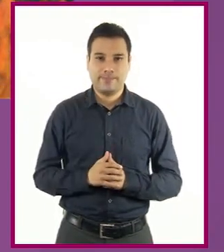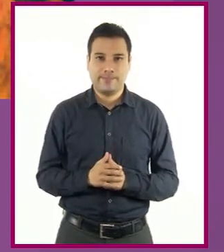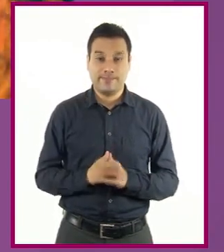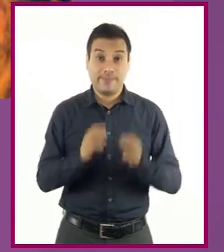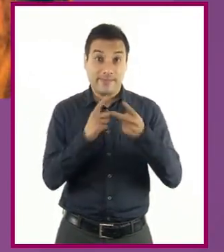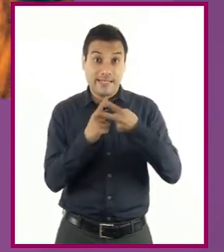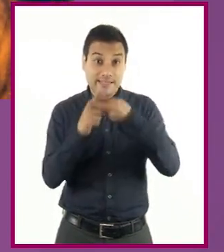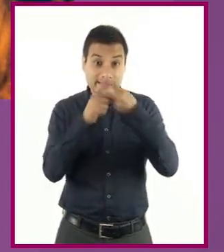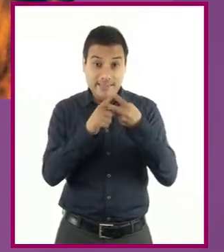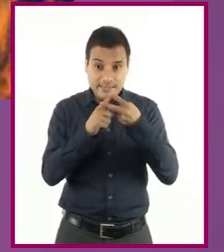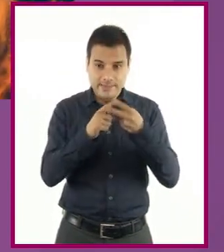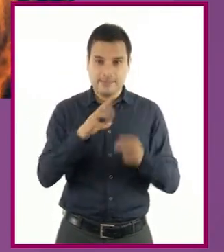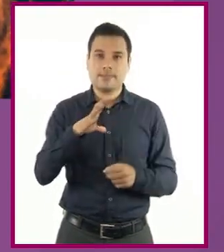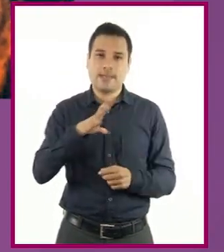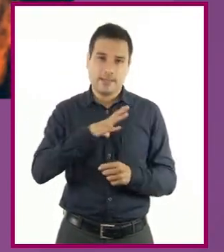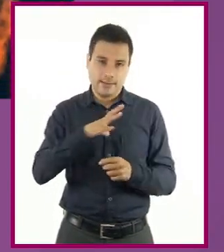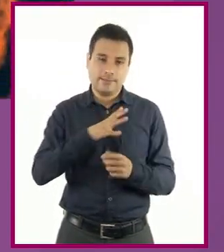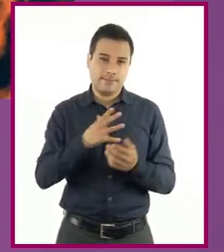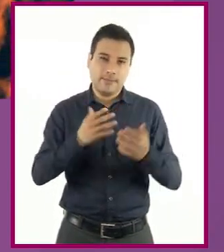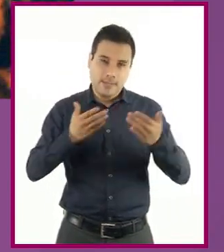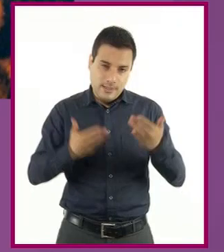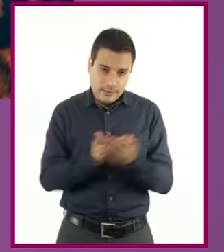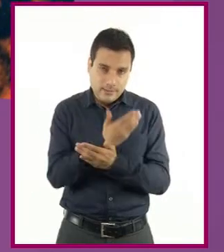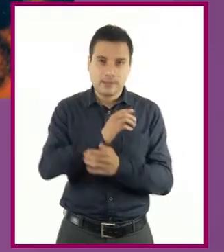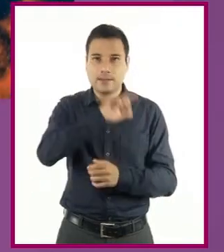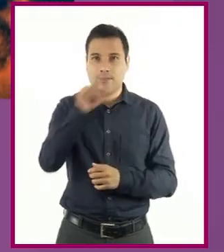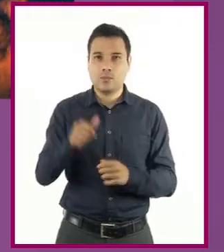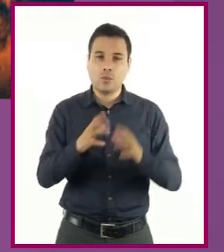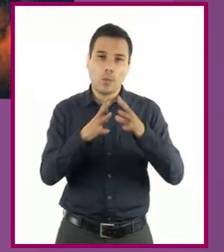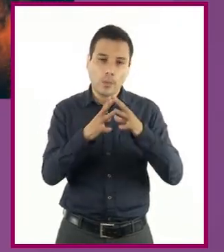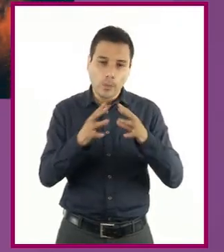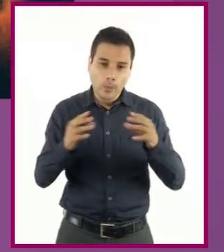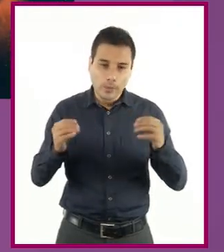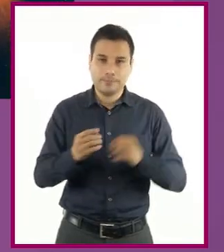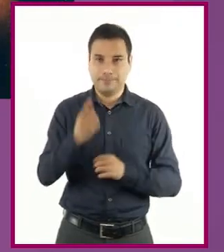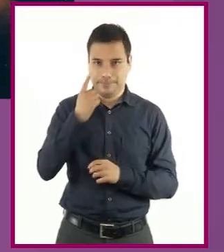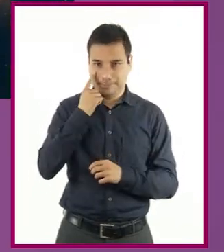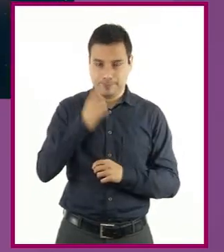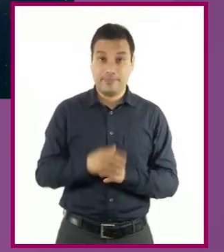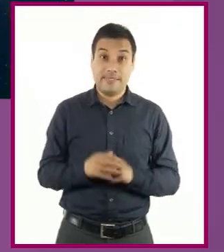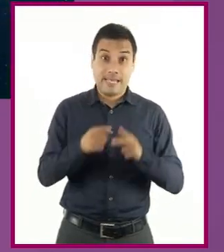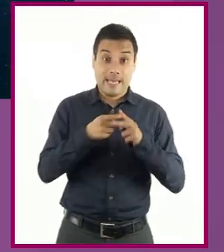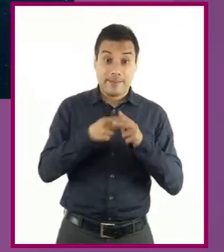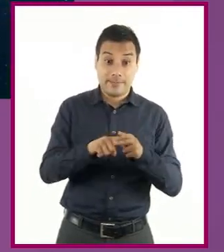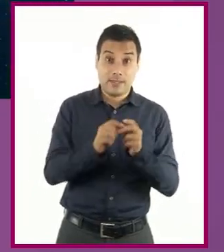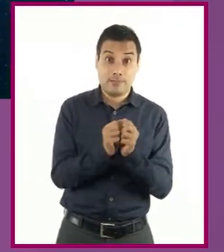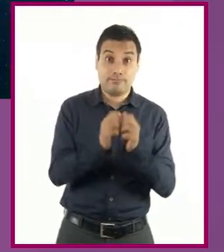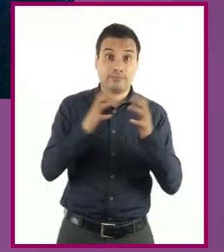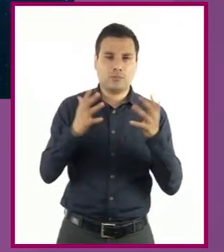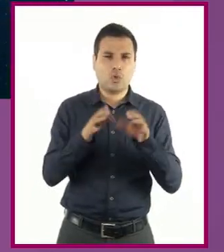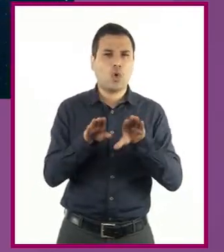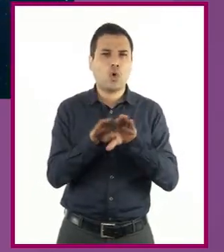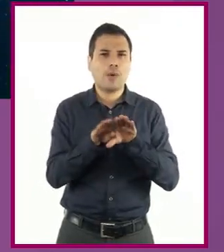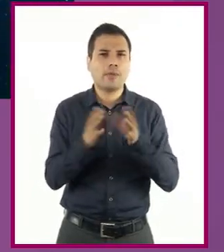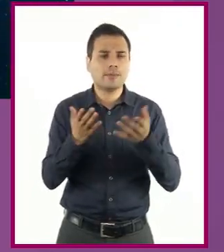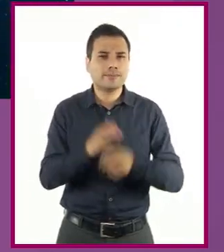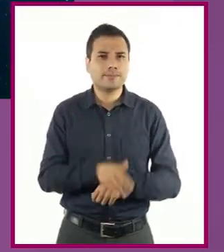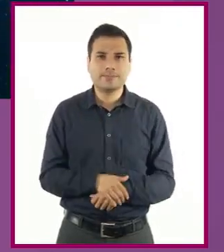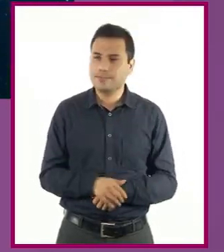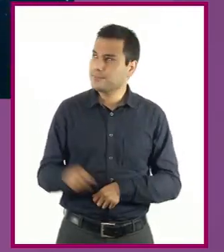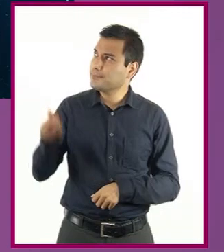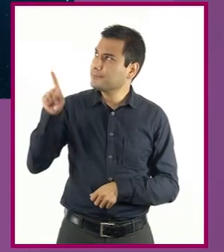estrellas presentan un ciclo de vida que contempla varias fases. En la primera fase, una estrella recién formada